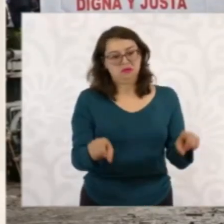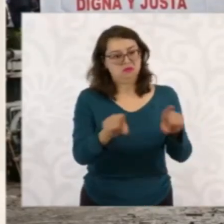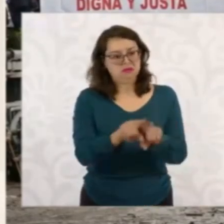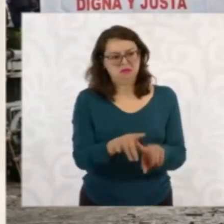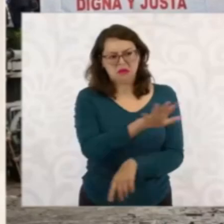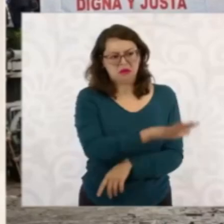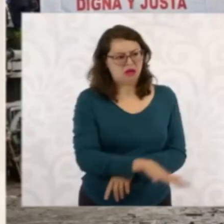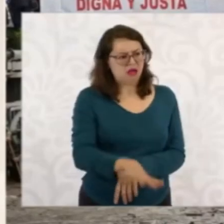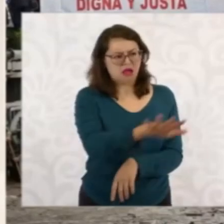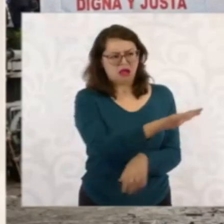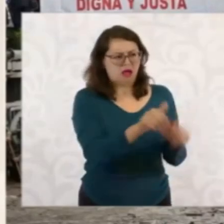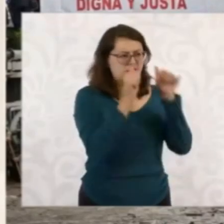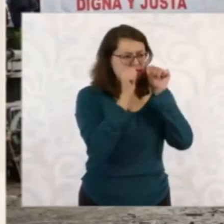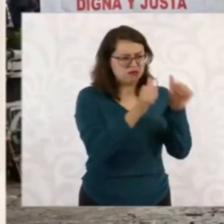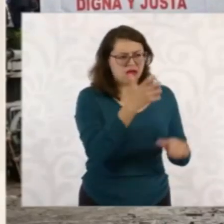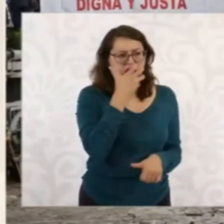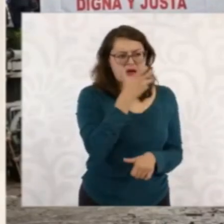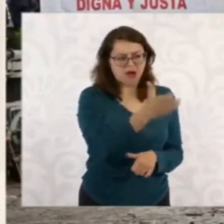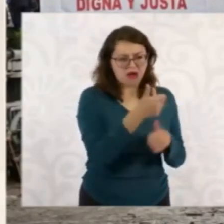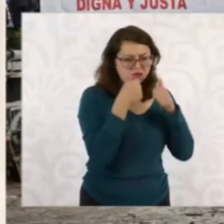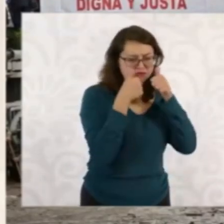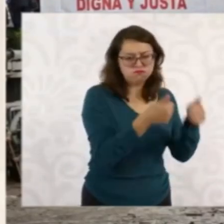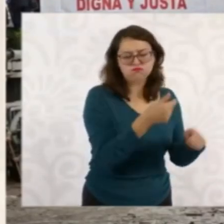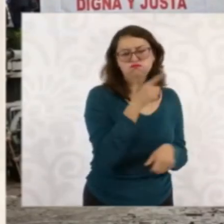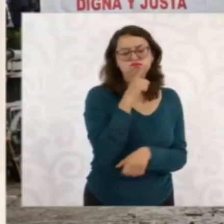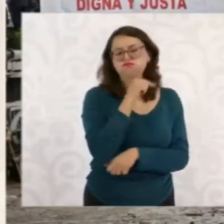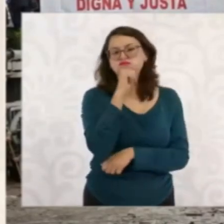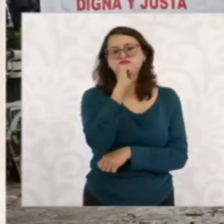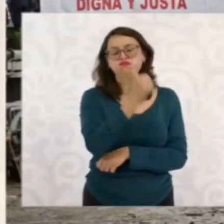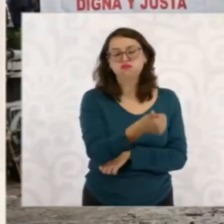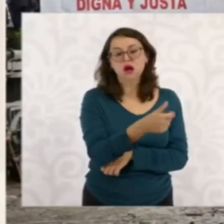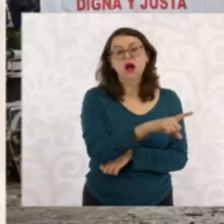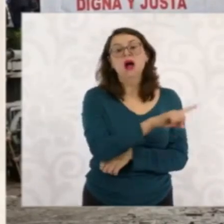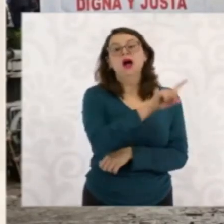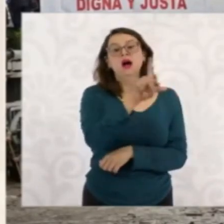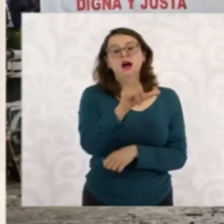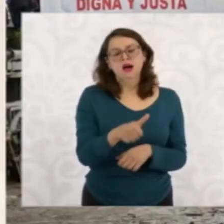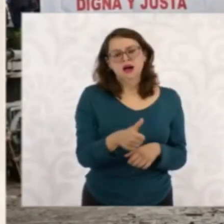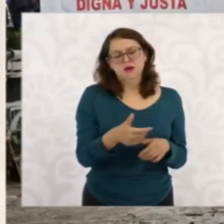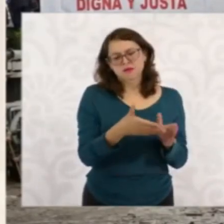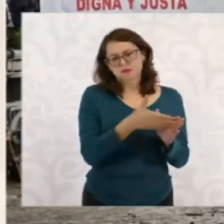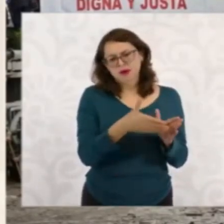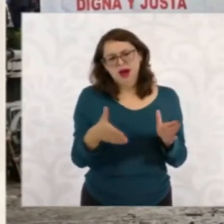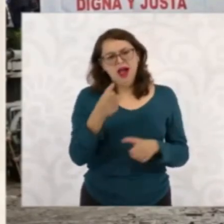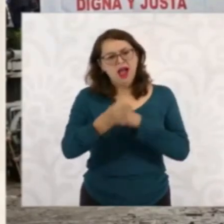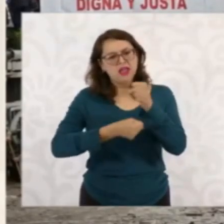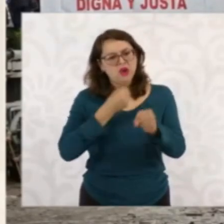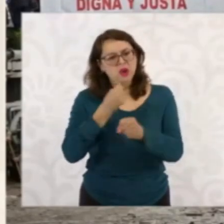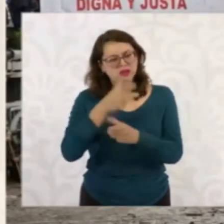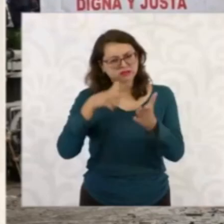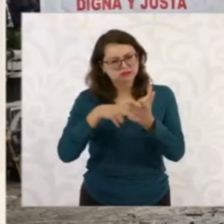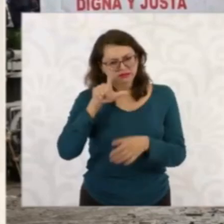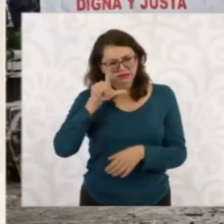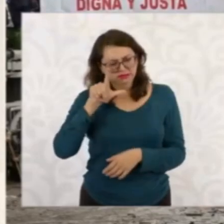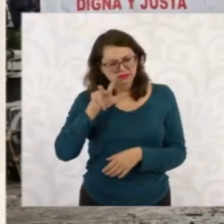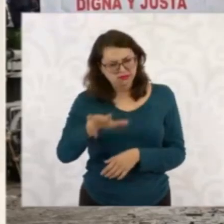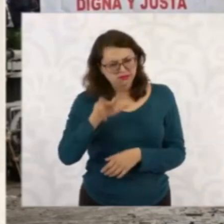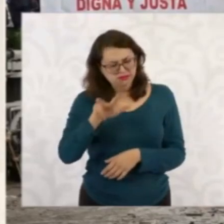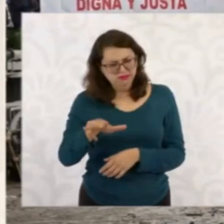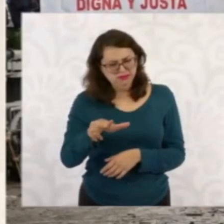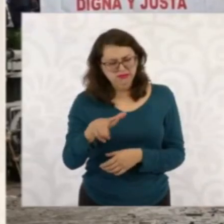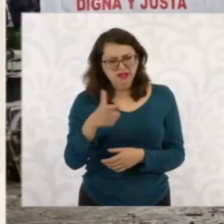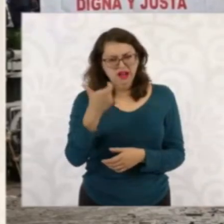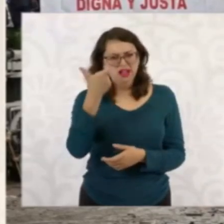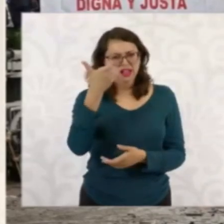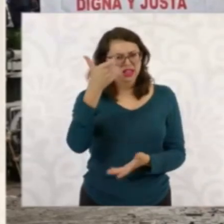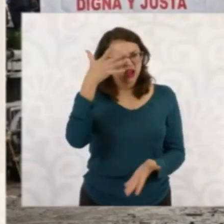desastres ni las urgencias. Y luego vemos aquí como atípico que en el año electoral de 2018, en la época de